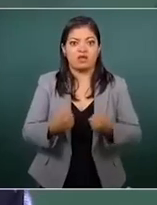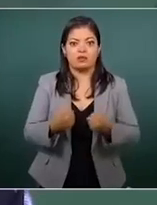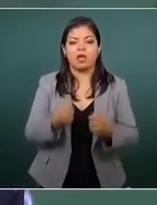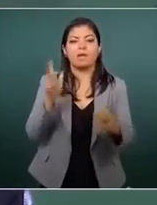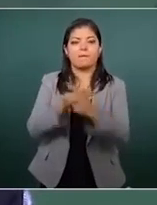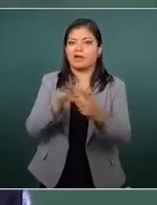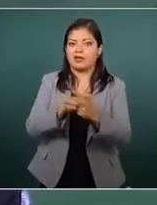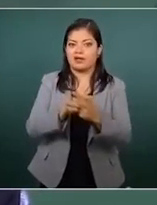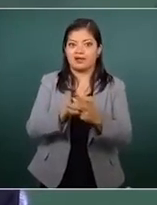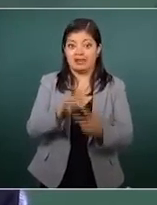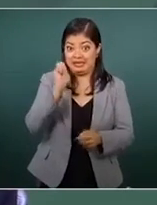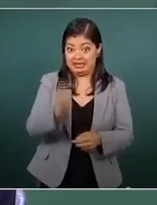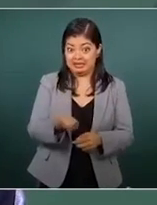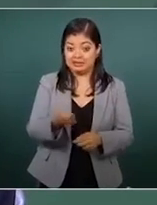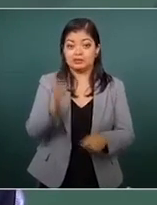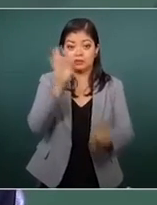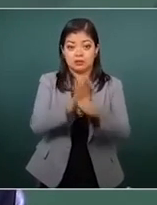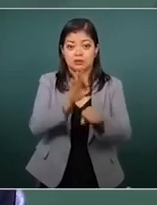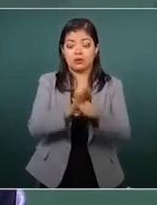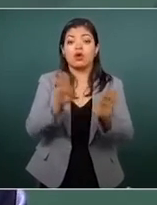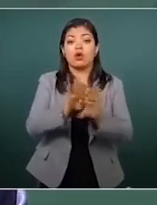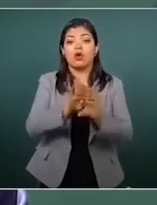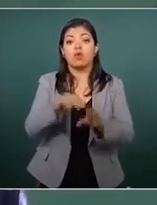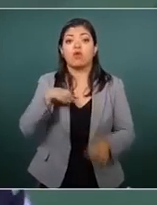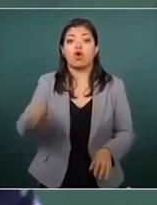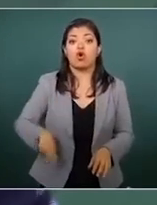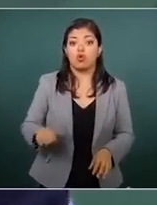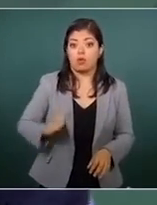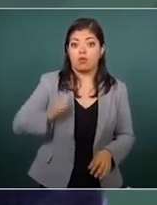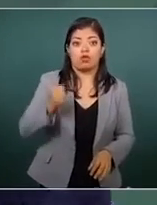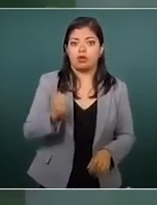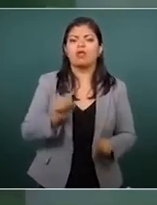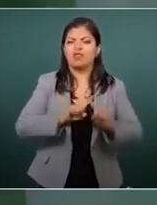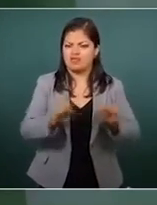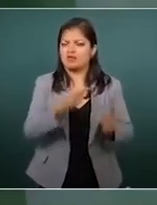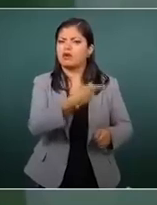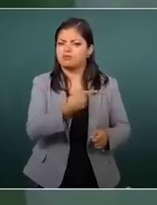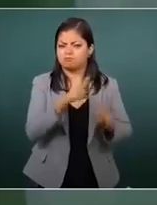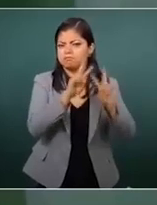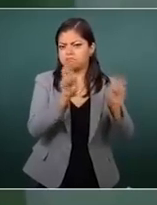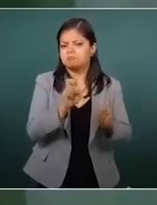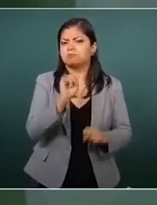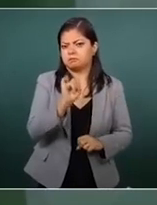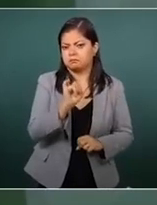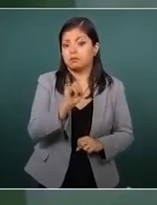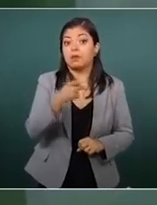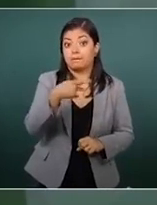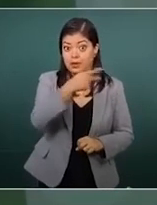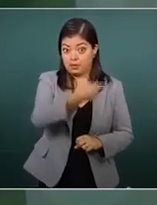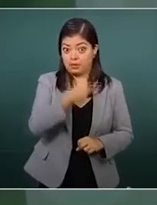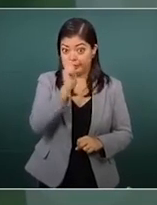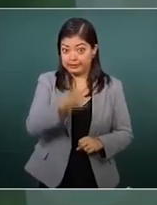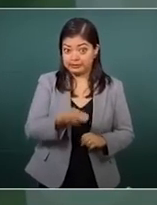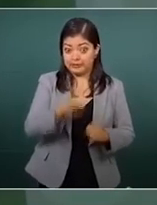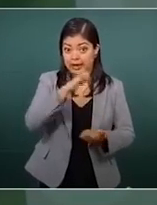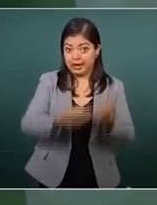defender a jalisco no significa confrontarse con el gobierno de la republica tener diferencias en la manera de ver algunos temas no significa que seamos enemigos